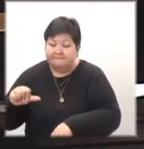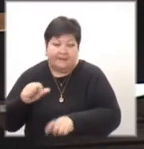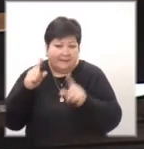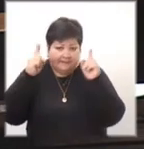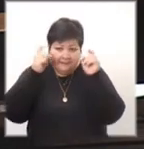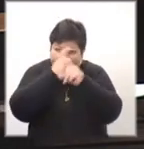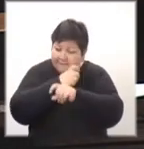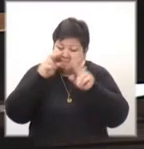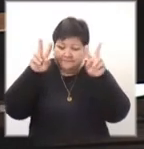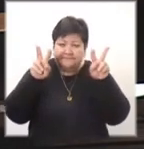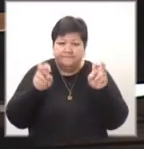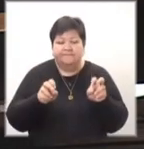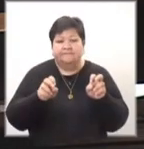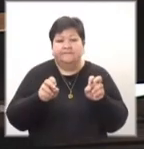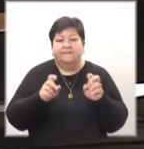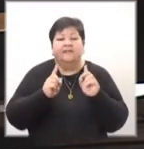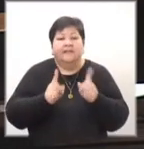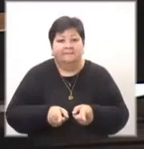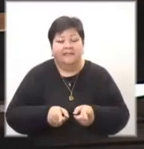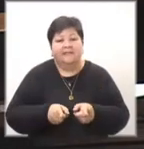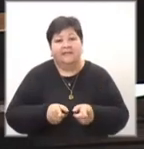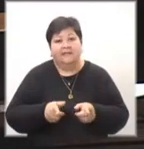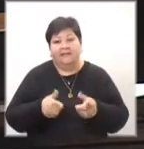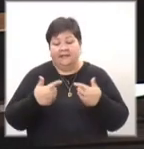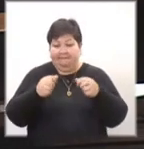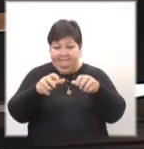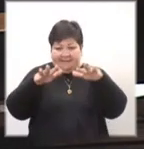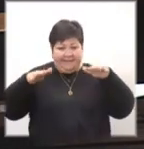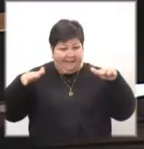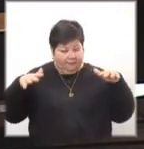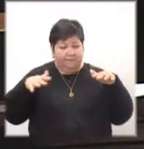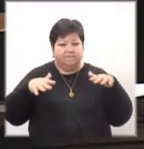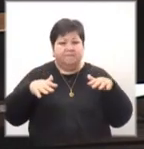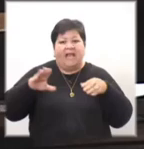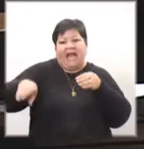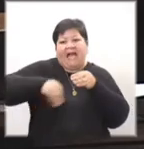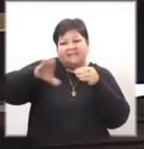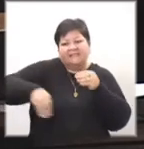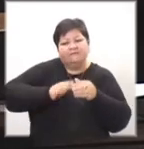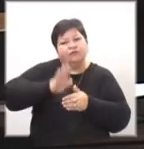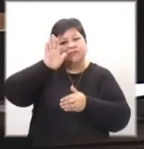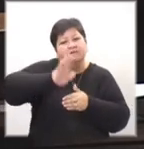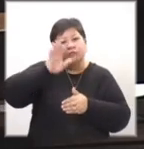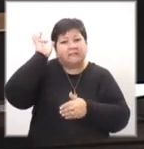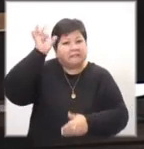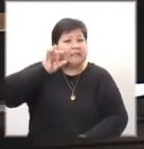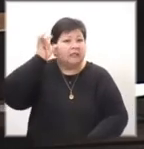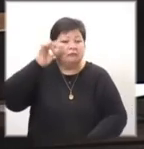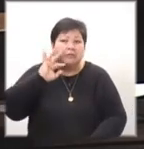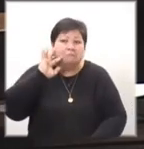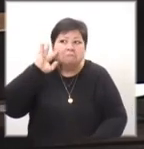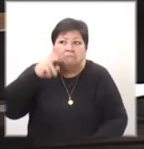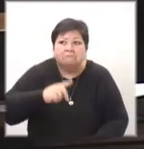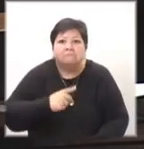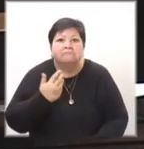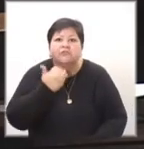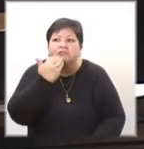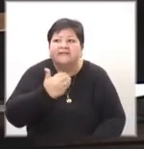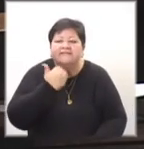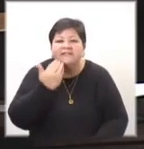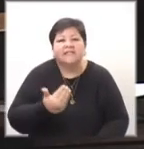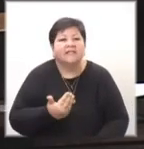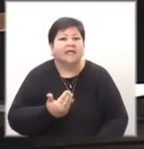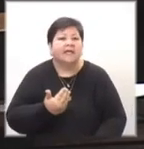complejos. Incluso en el plenario se votaron aditivos sin que los senadores conocieran las implicancias que los mismos traerían